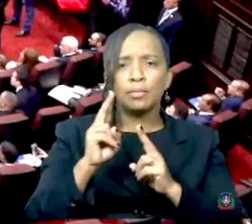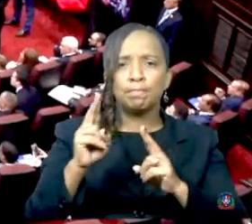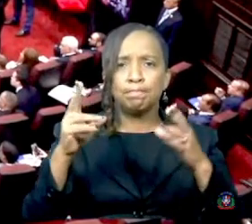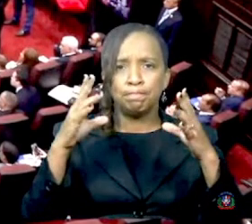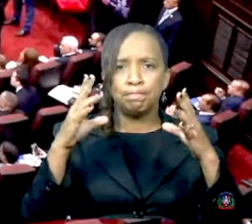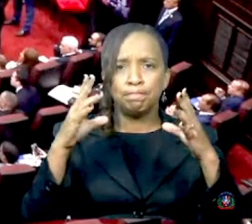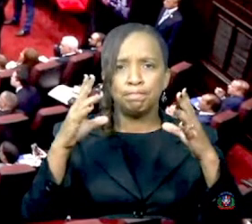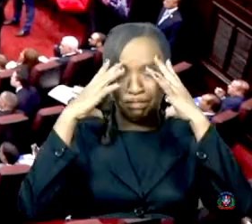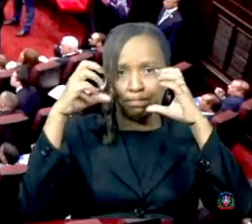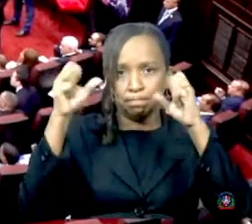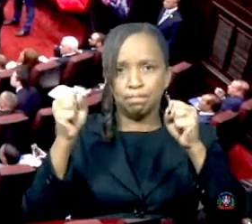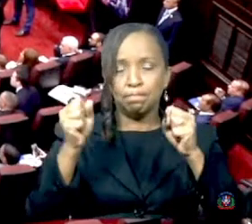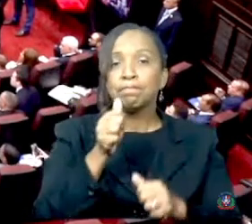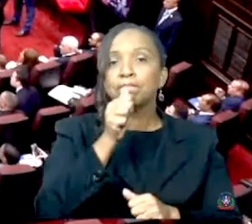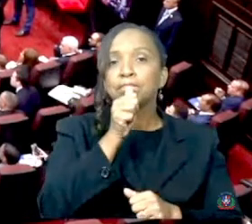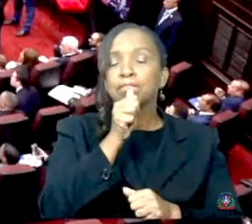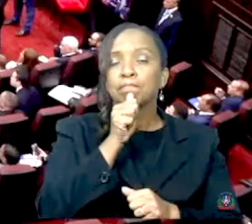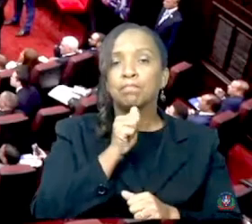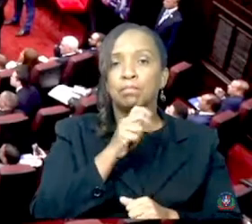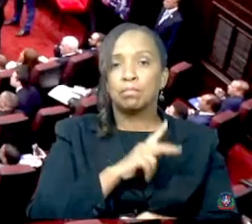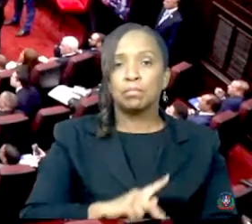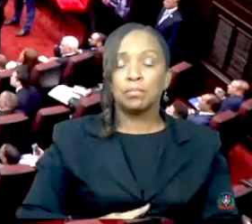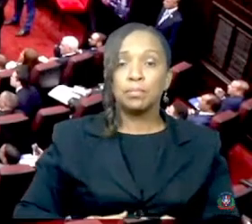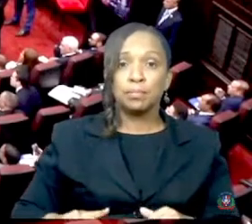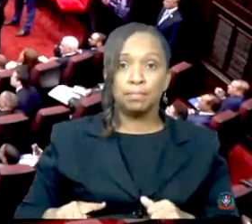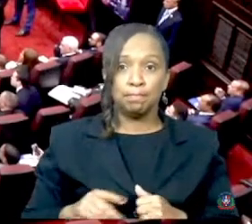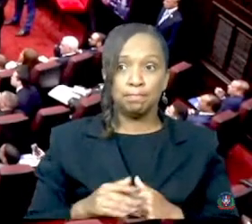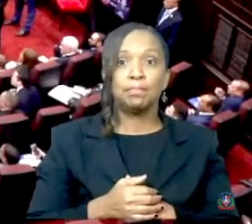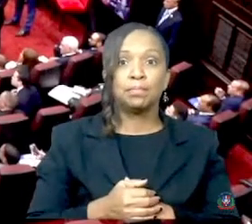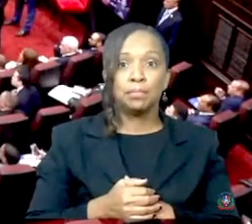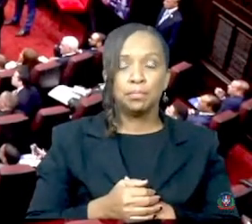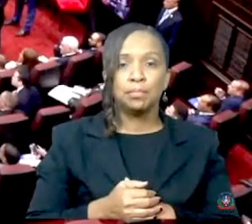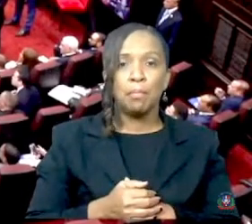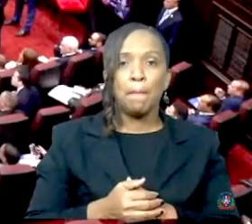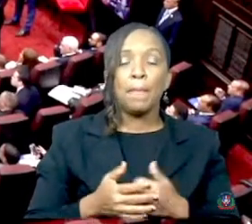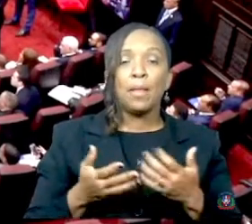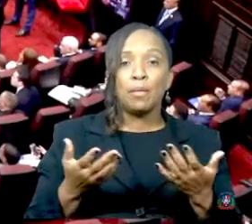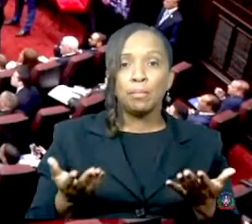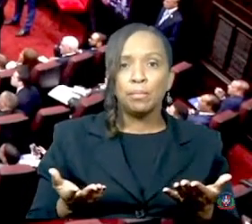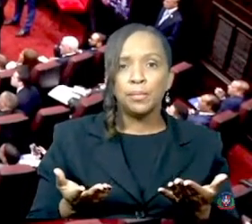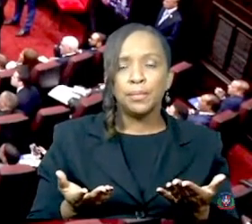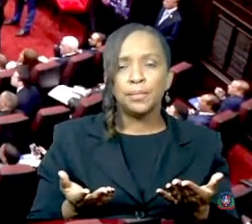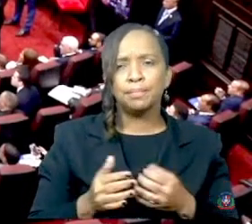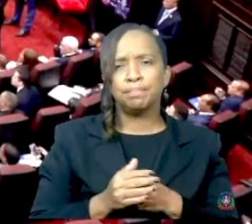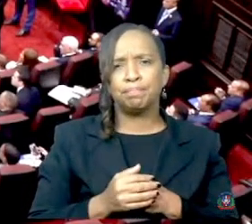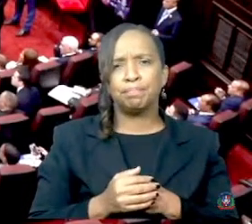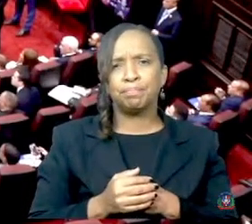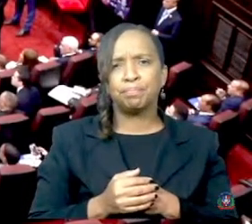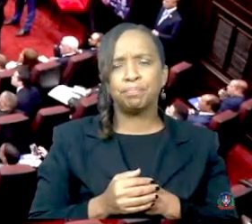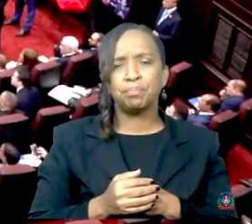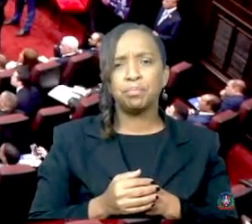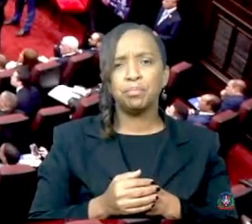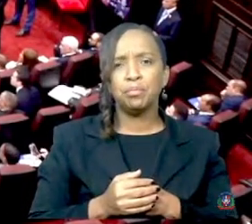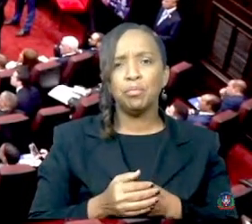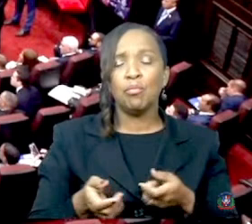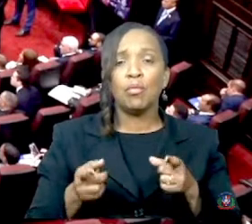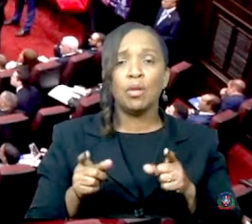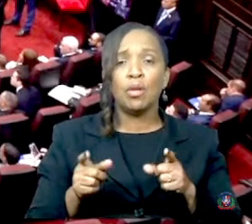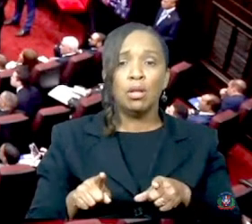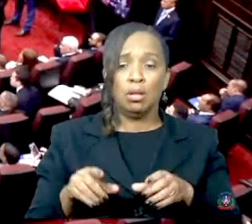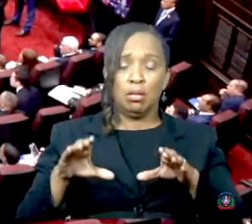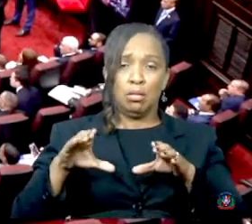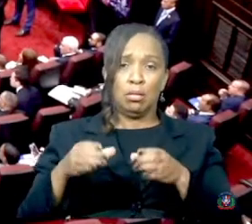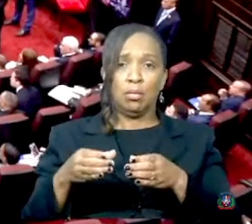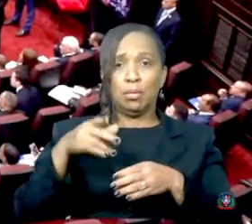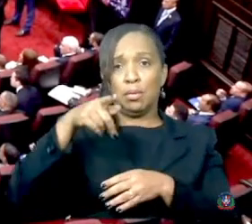de la Liberación Dominicana, de manera particular, y debo que conste aquí, que se nos constató para